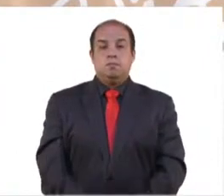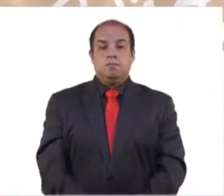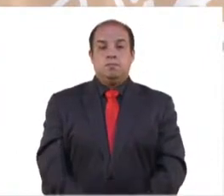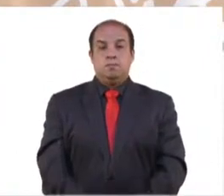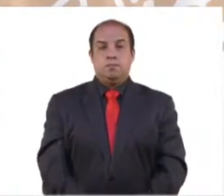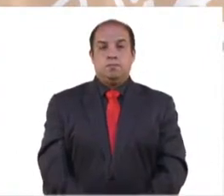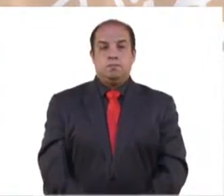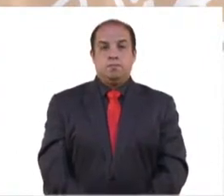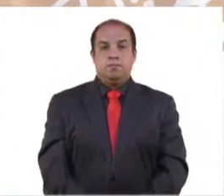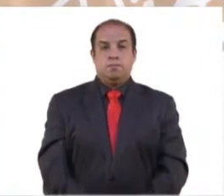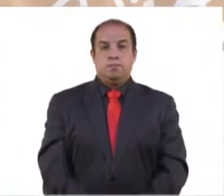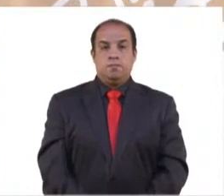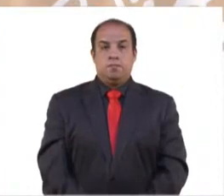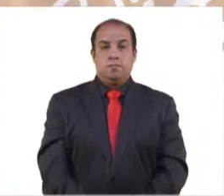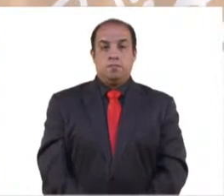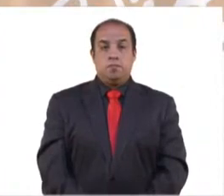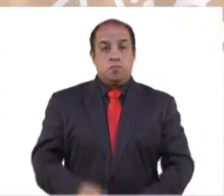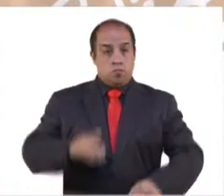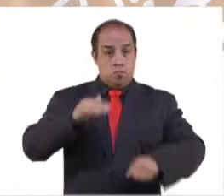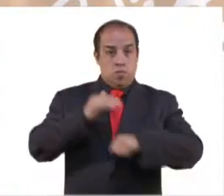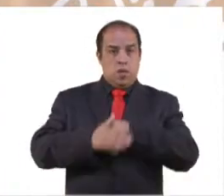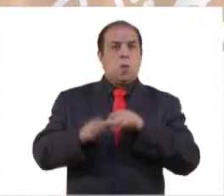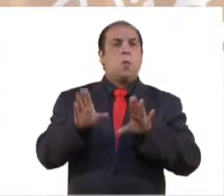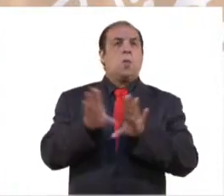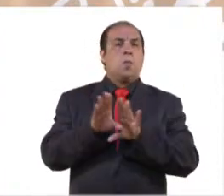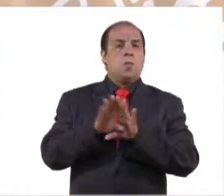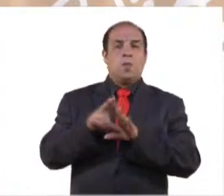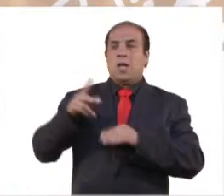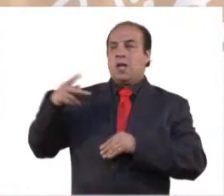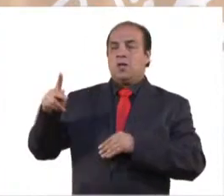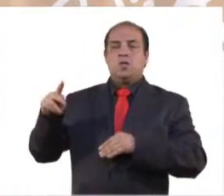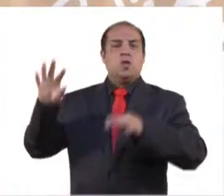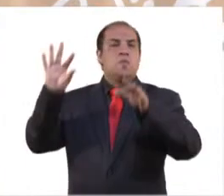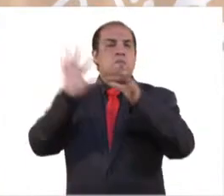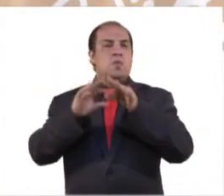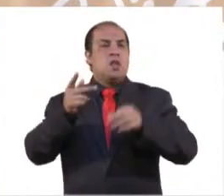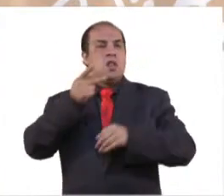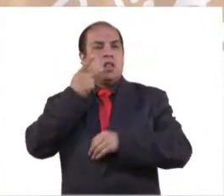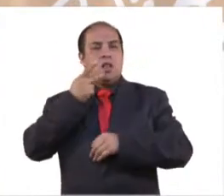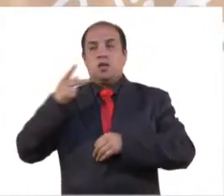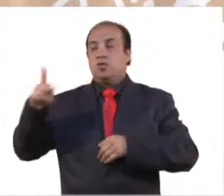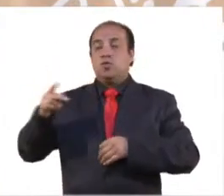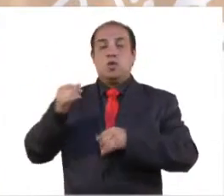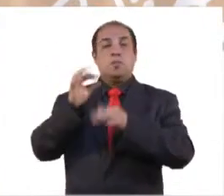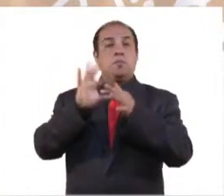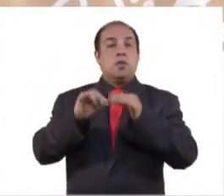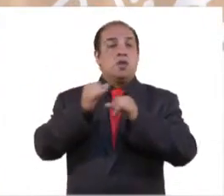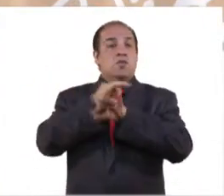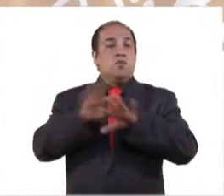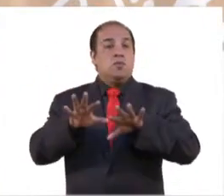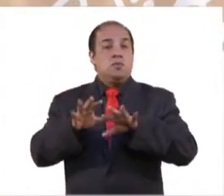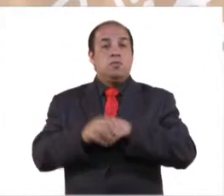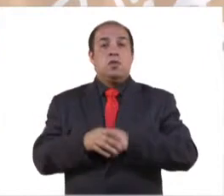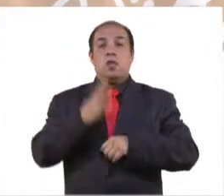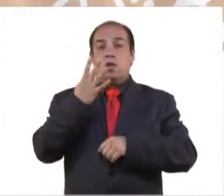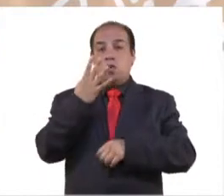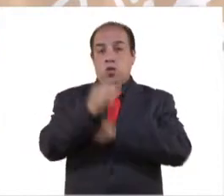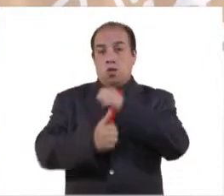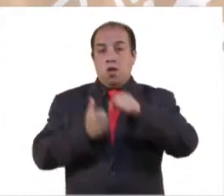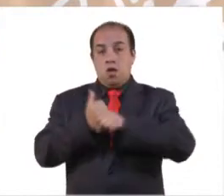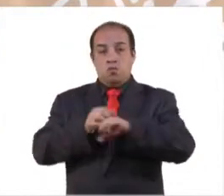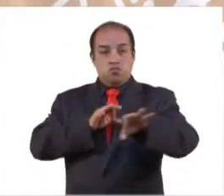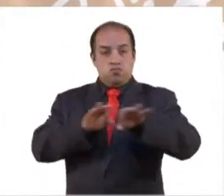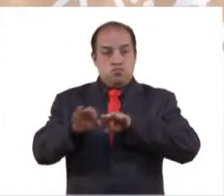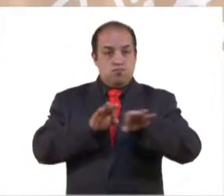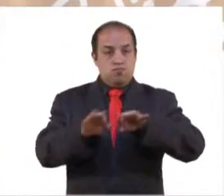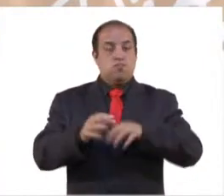que cerró además con el discurso del presidente, que fue un informe de lo que ha hecho en estos 4 años y un cierre